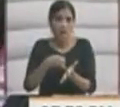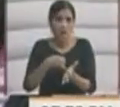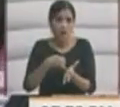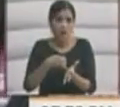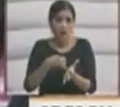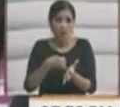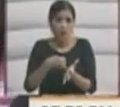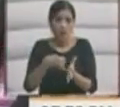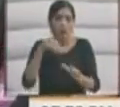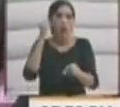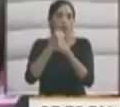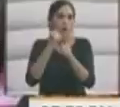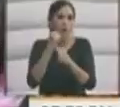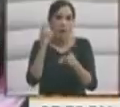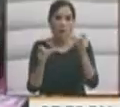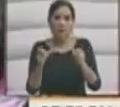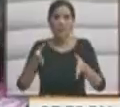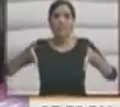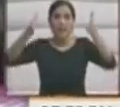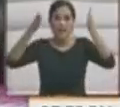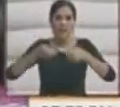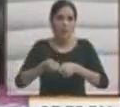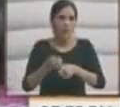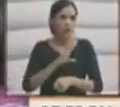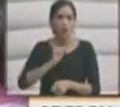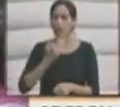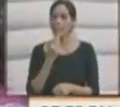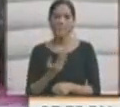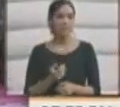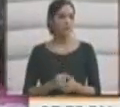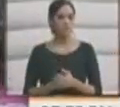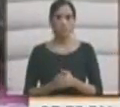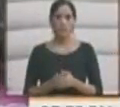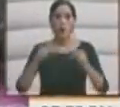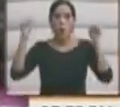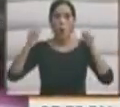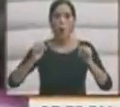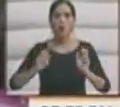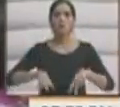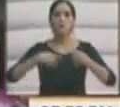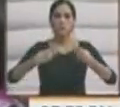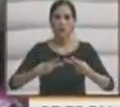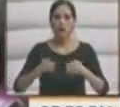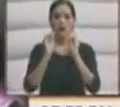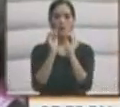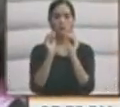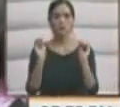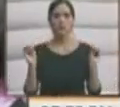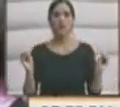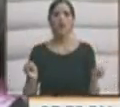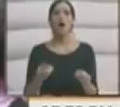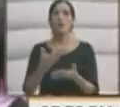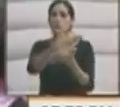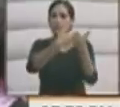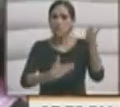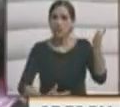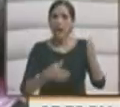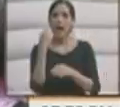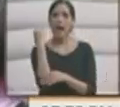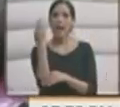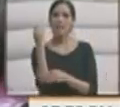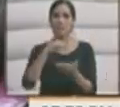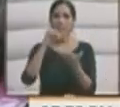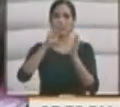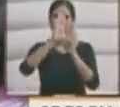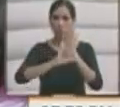las trabajadoras residenciales, nosotras no los vamos a permitir. Hoy en día decidimos hacer la convocatoria para traer un documento a la Asamblea Nacional